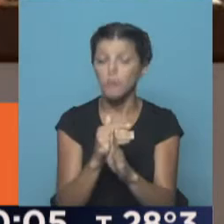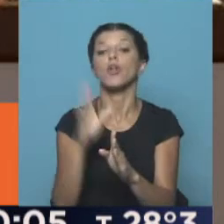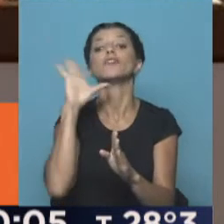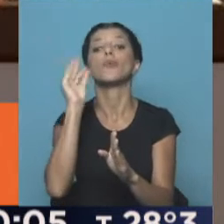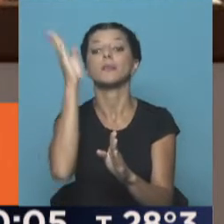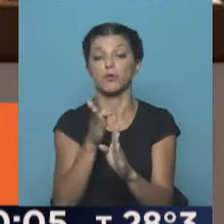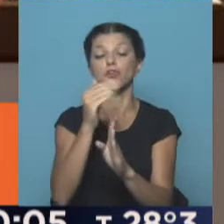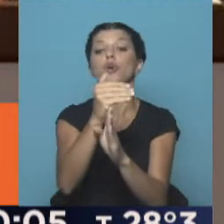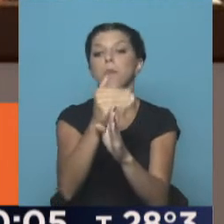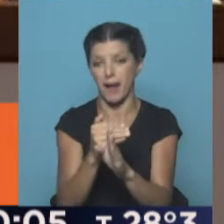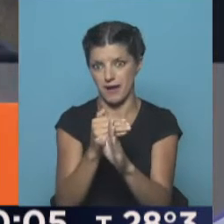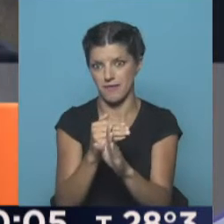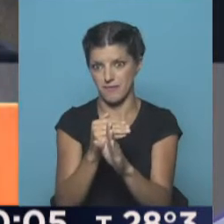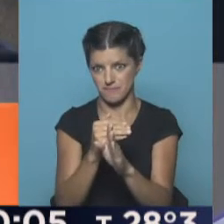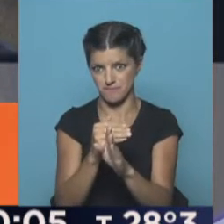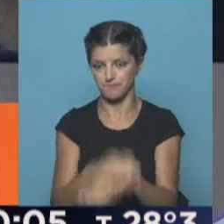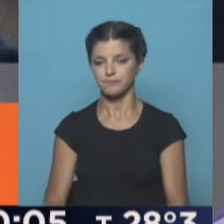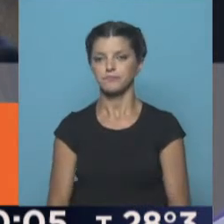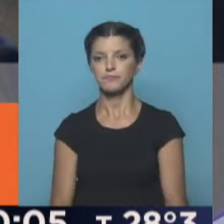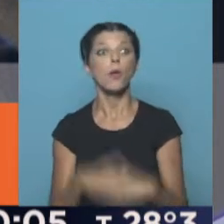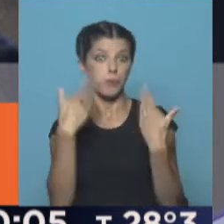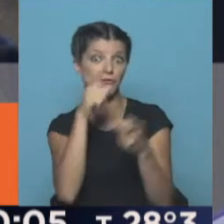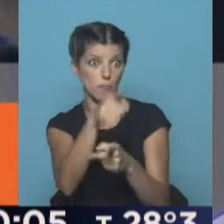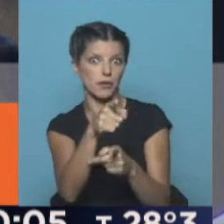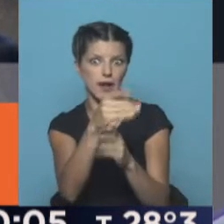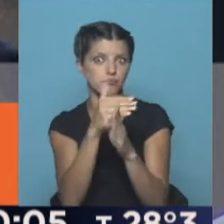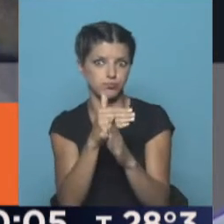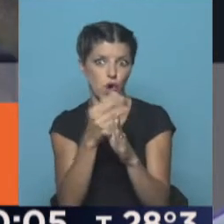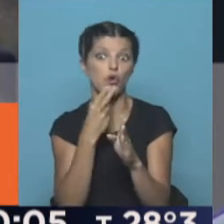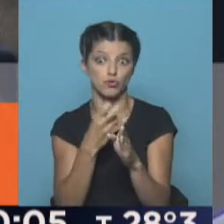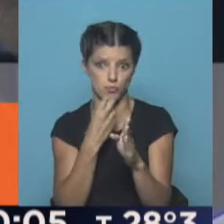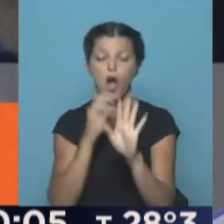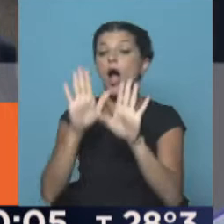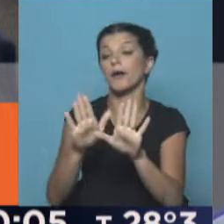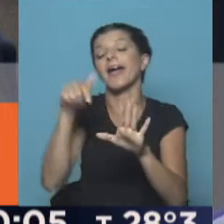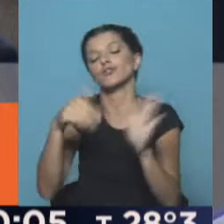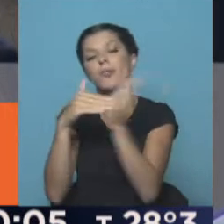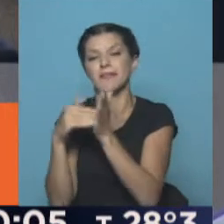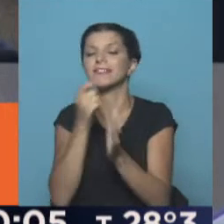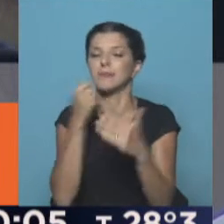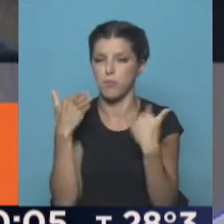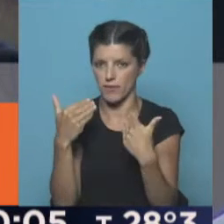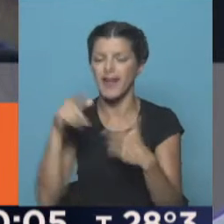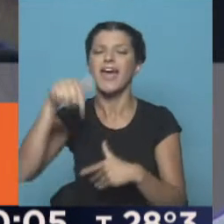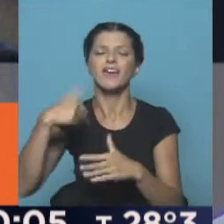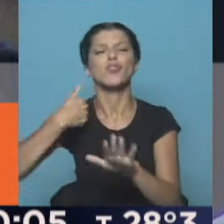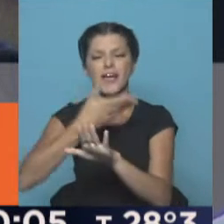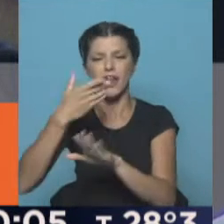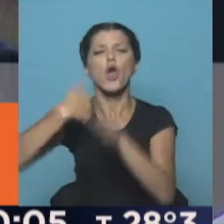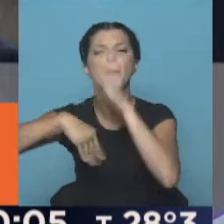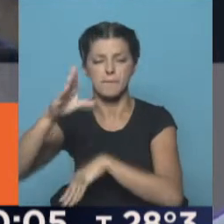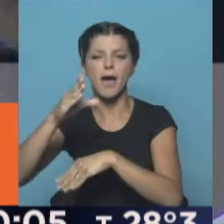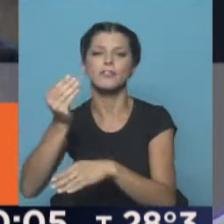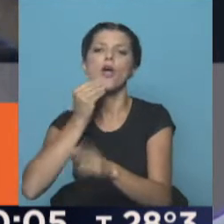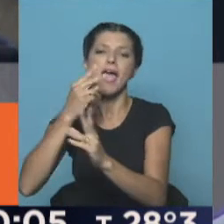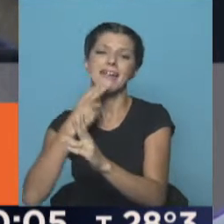y aquel que pueda ahorrar obviamente que esto es cuestión de aquellos que pueden normalmente esto ocurre en los consumos más altos no en